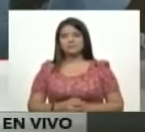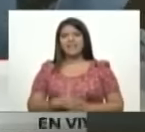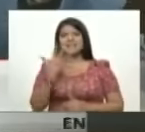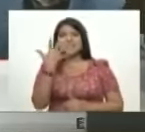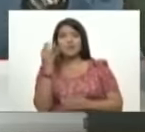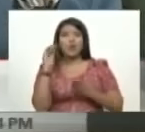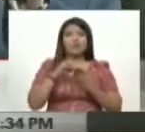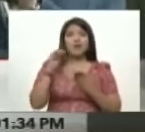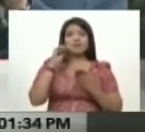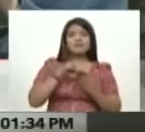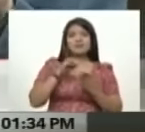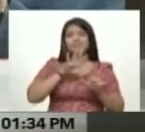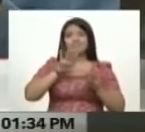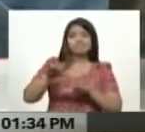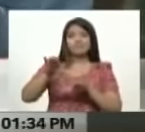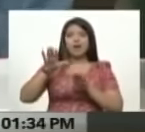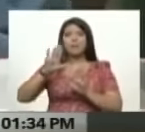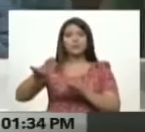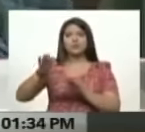5 periodos